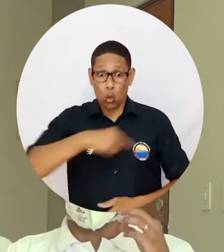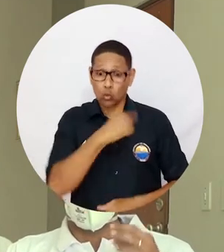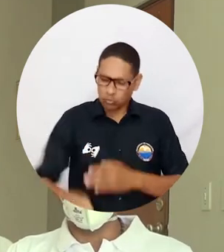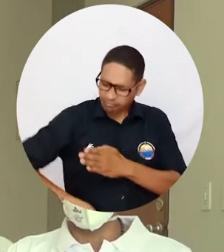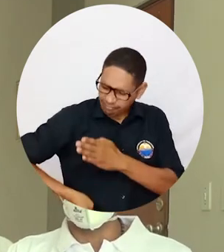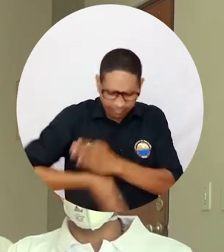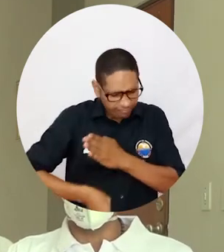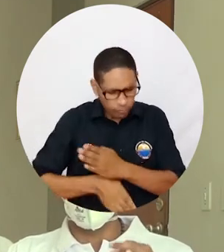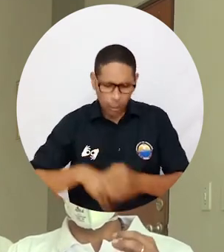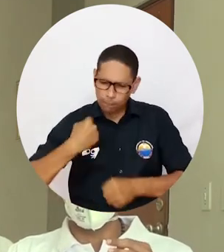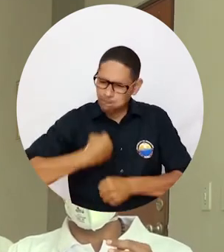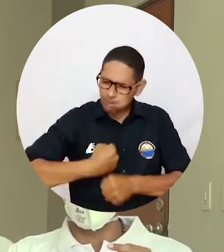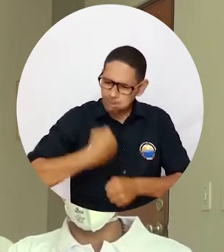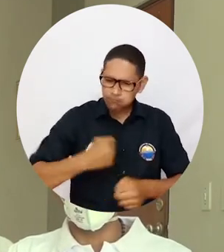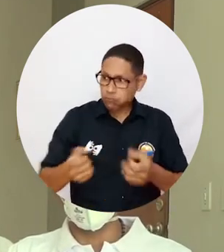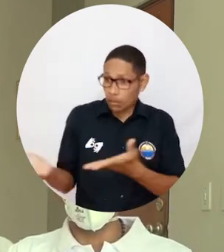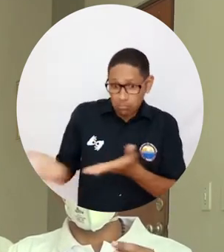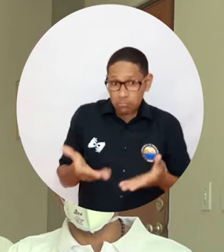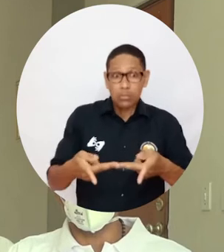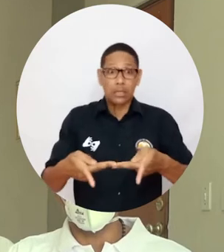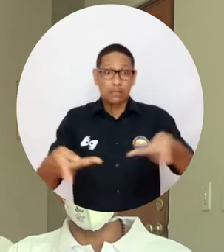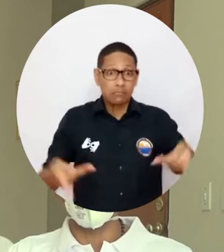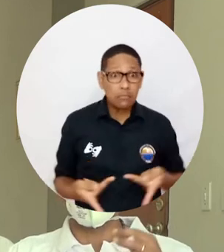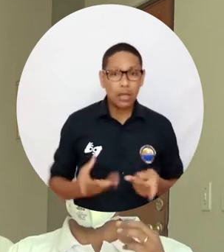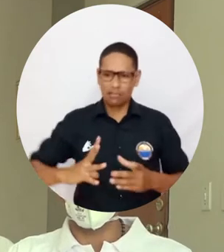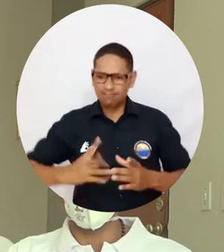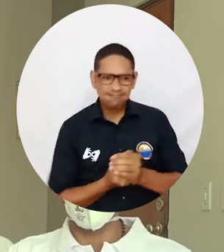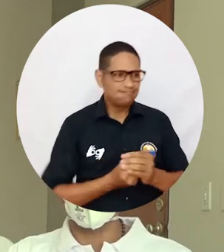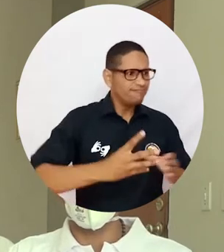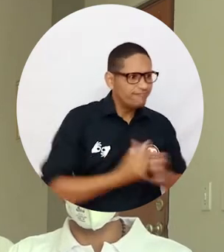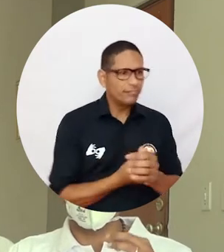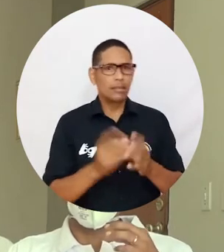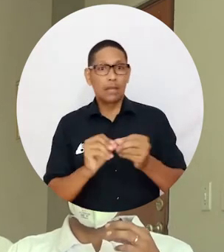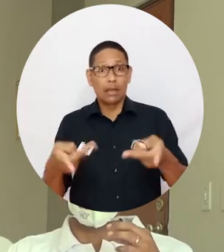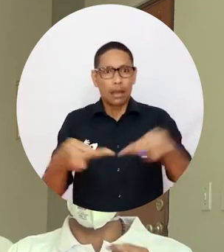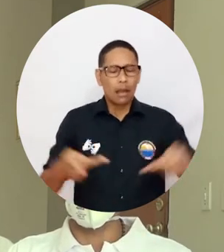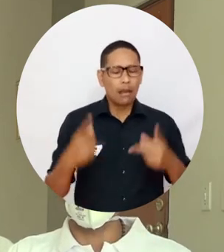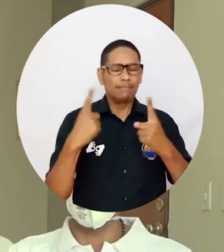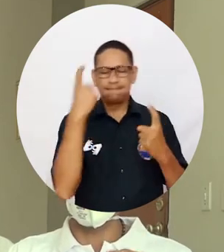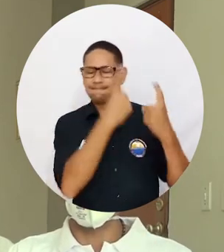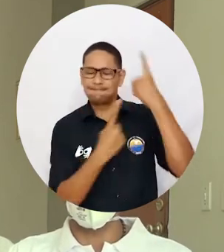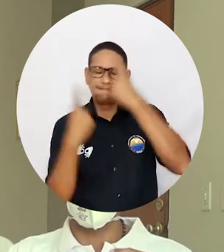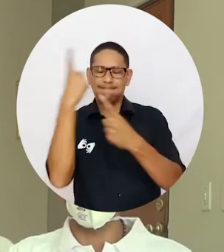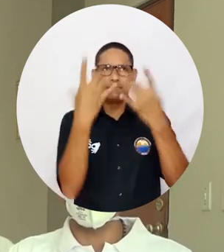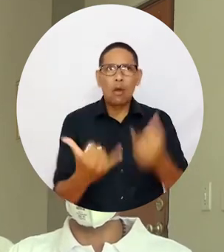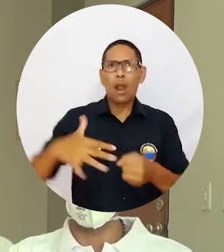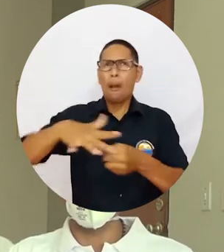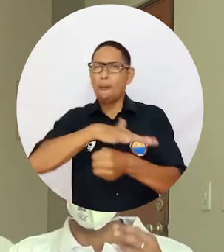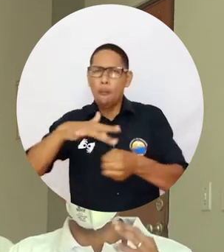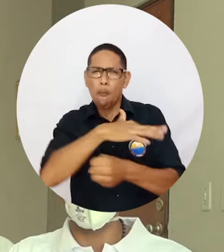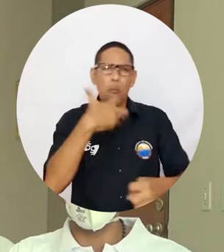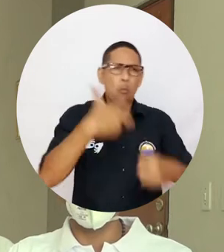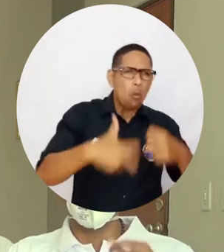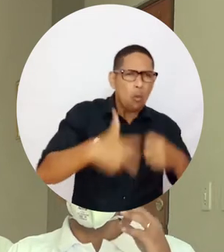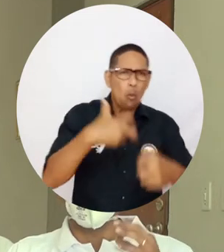seguiremos trabajando, seguiremos generando espacios de discusión y de diálogo y para promover espacios de reflexión en torno a las problemáticas que se dan a